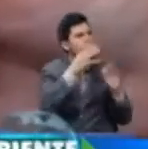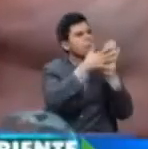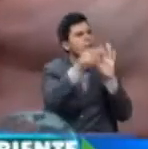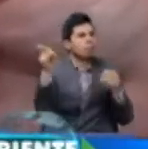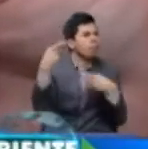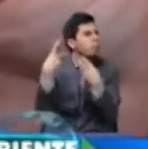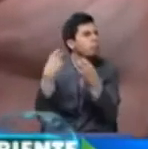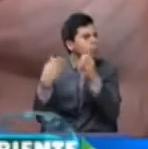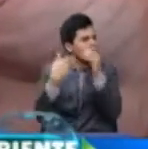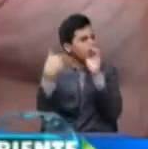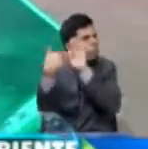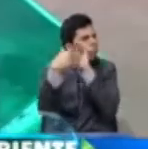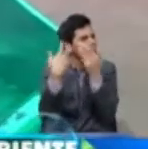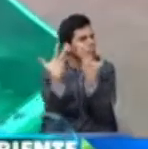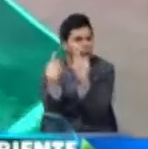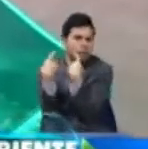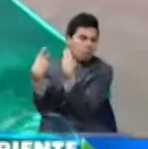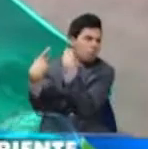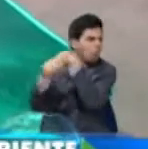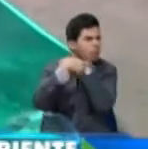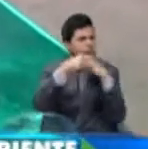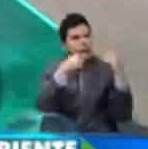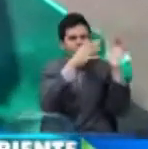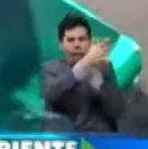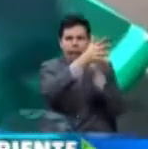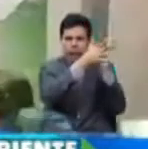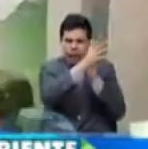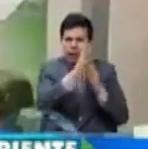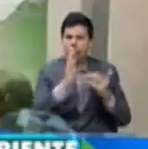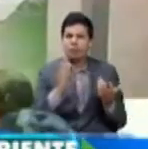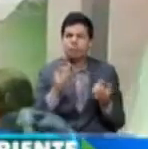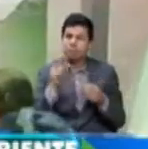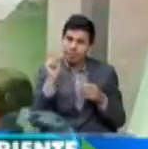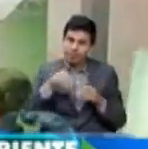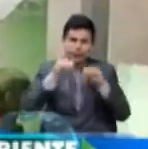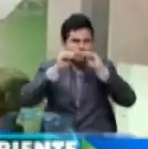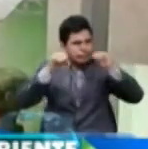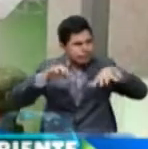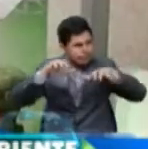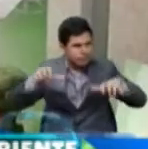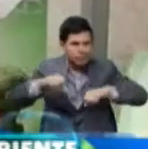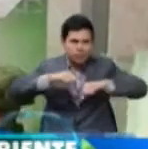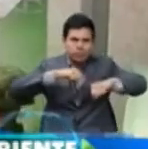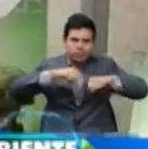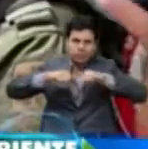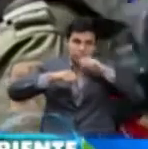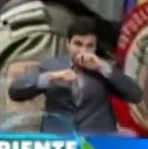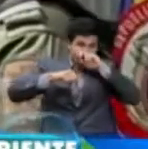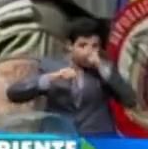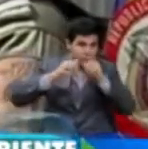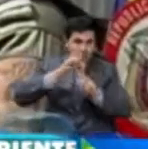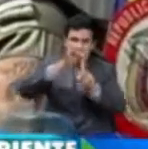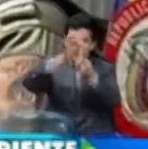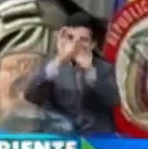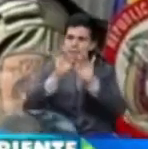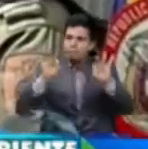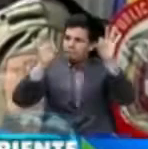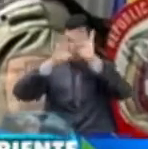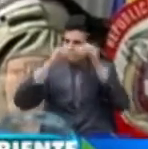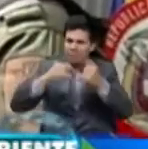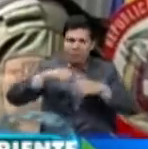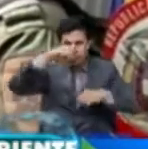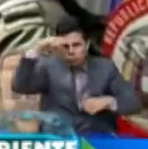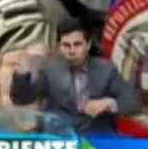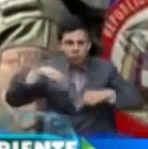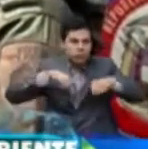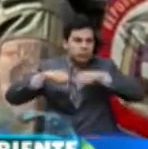21 denuncias recepcionadas, obviamente hace falta trabajar más en este sentido. Por esa situación se están haciendo este lanzamiento de